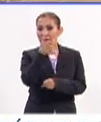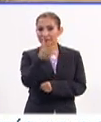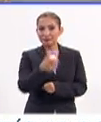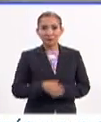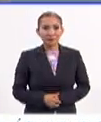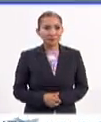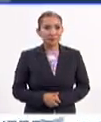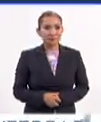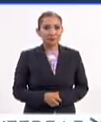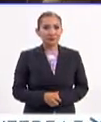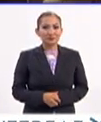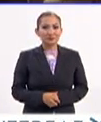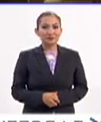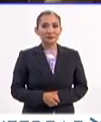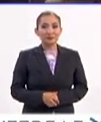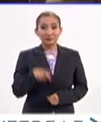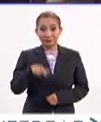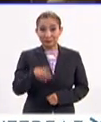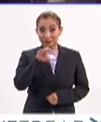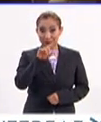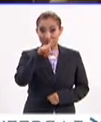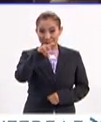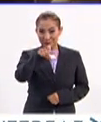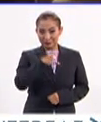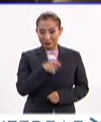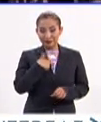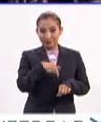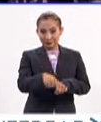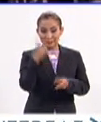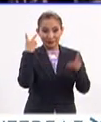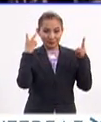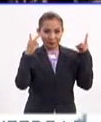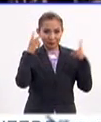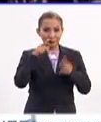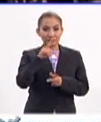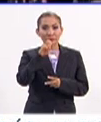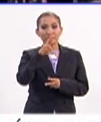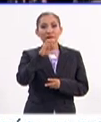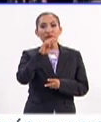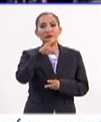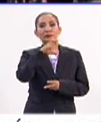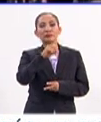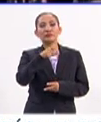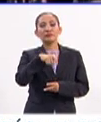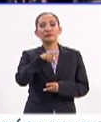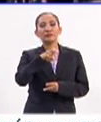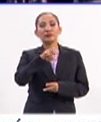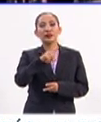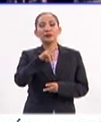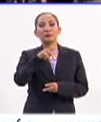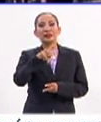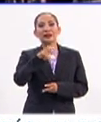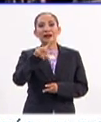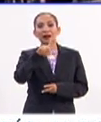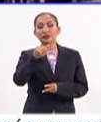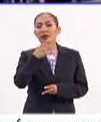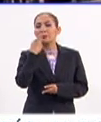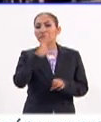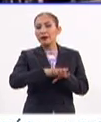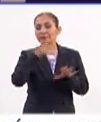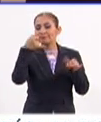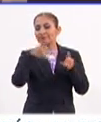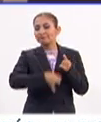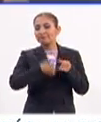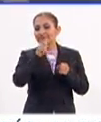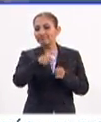Economía. Y del Colegio de México nos acompaña en el estudio el doctor Francisco Gil Villegas para platicarnos sobre más